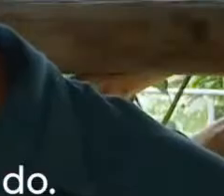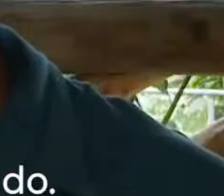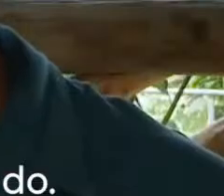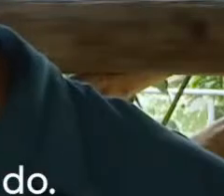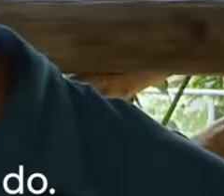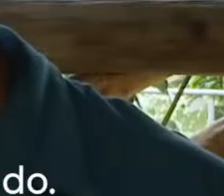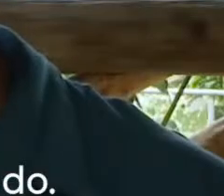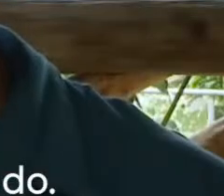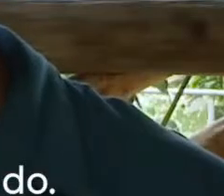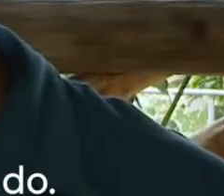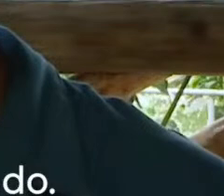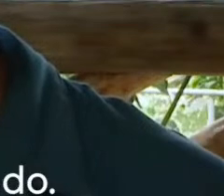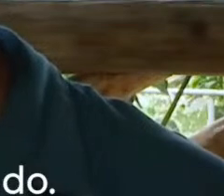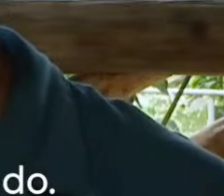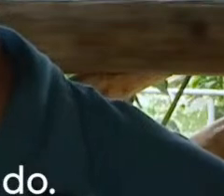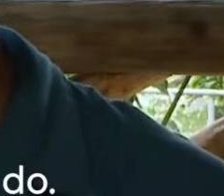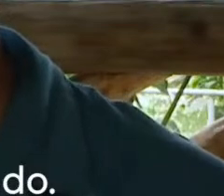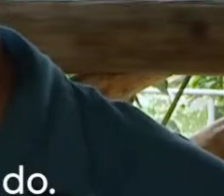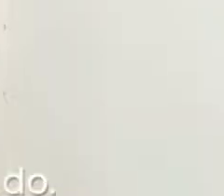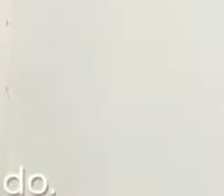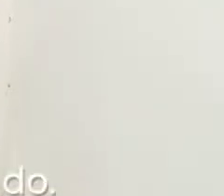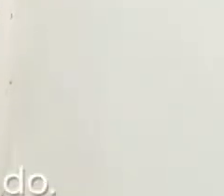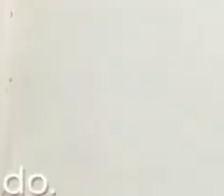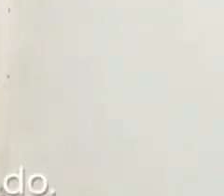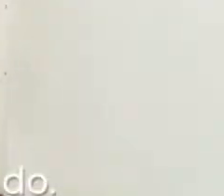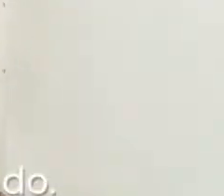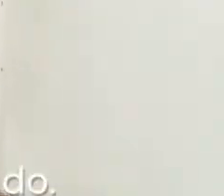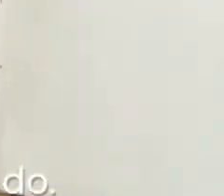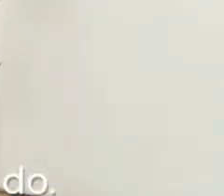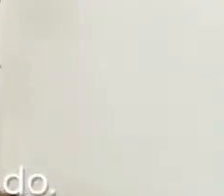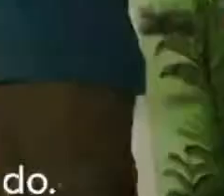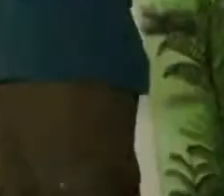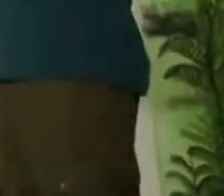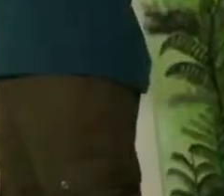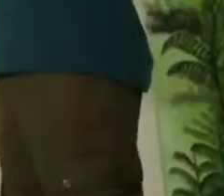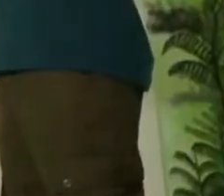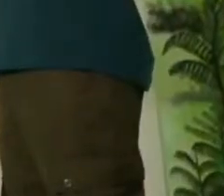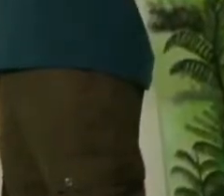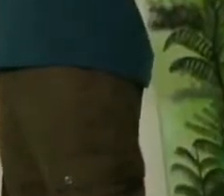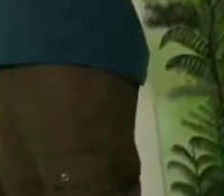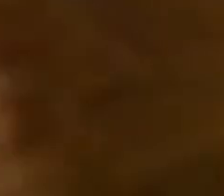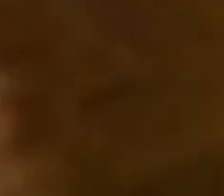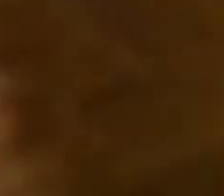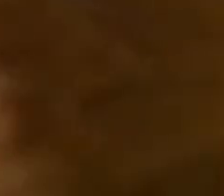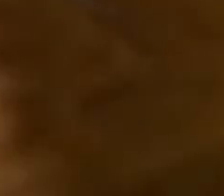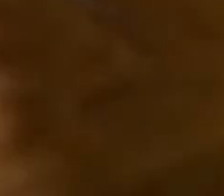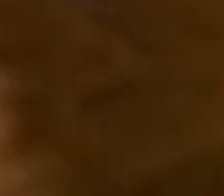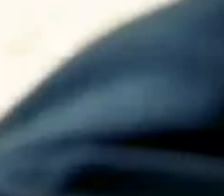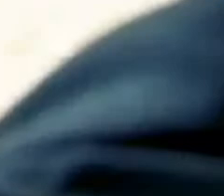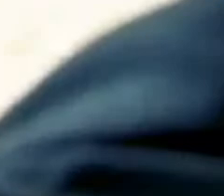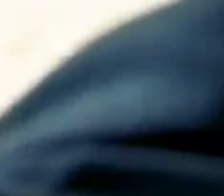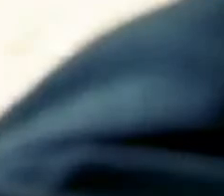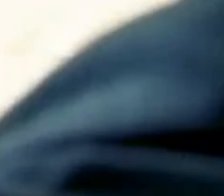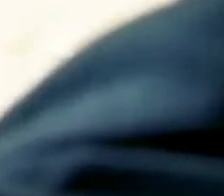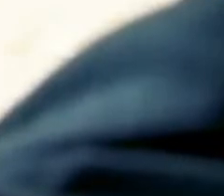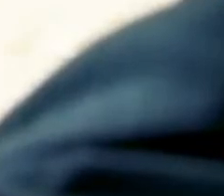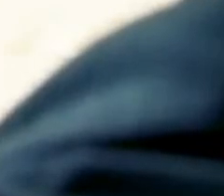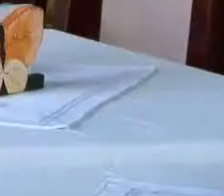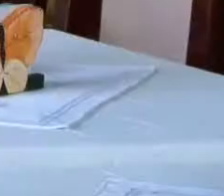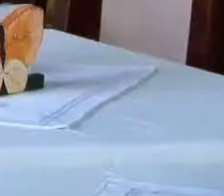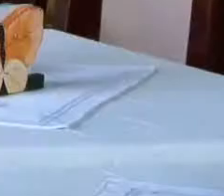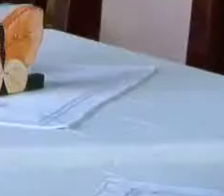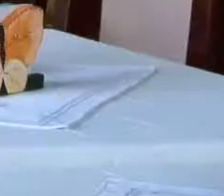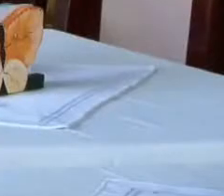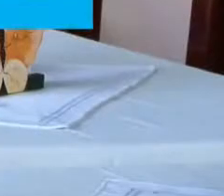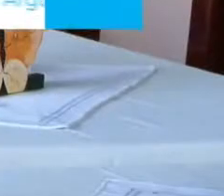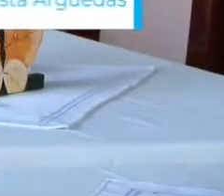lugar, algunos de los animales que tenemos por acá, también las actividades que hacemos. Nos gustaría más como capacitarnos, como que hubieran